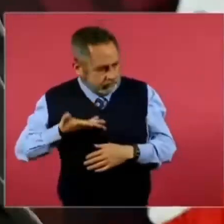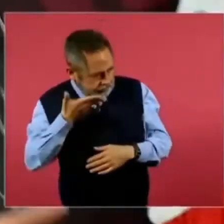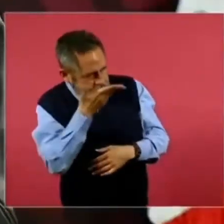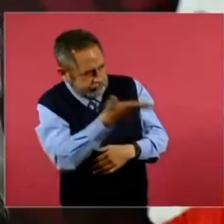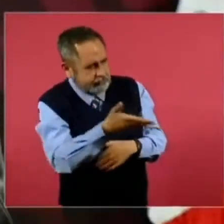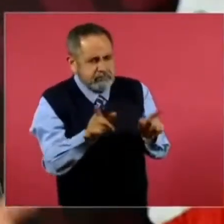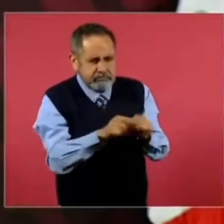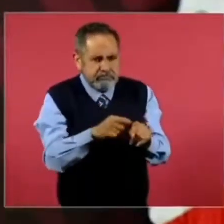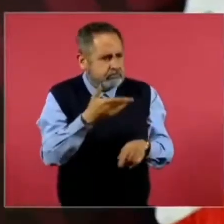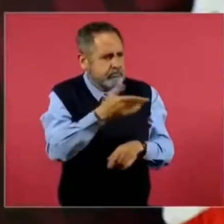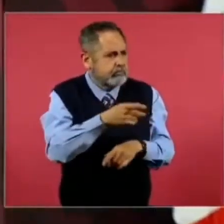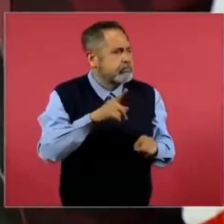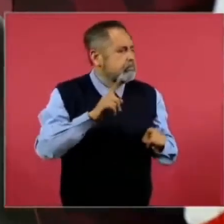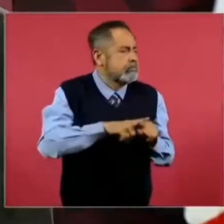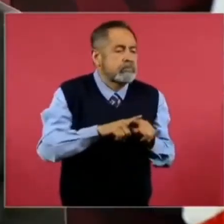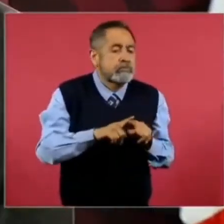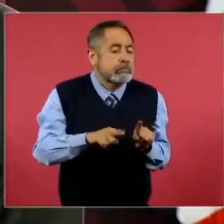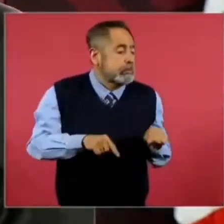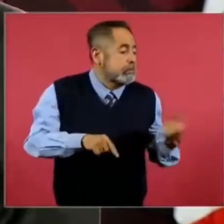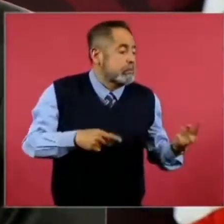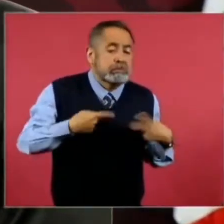porque su informante